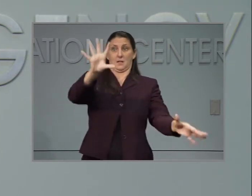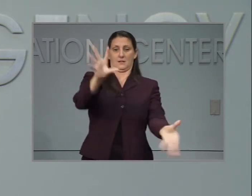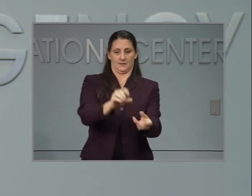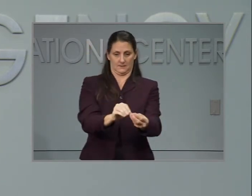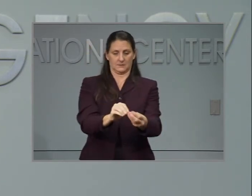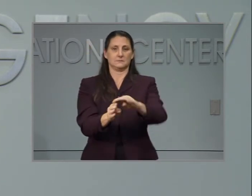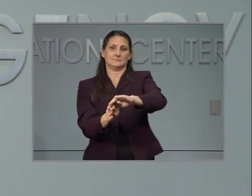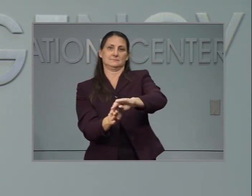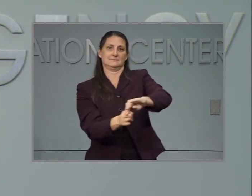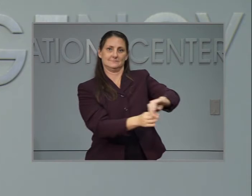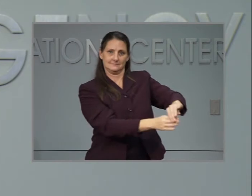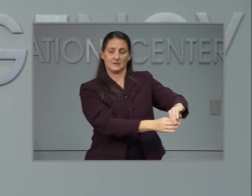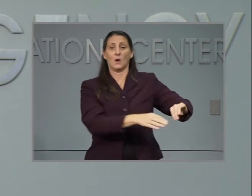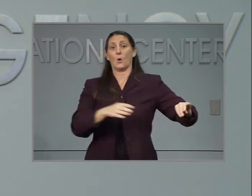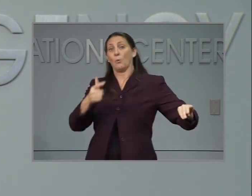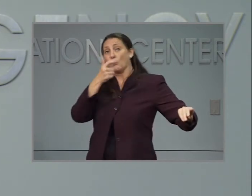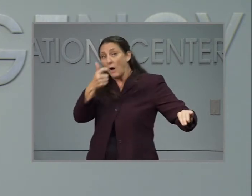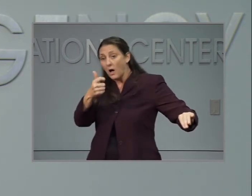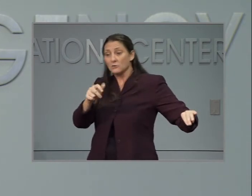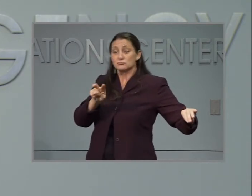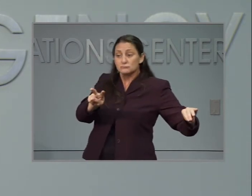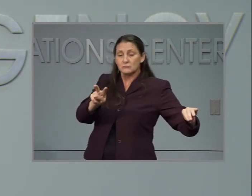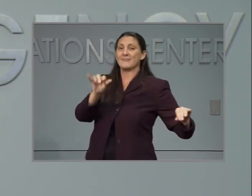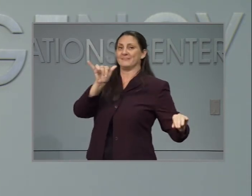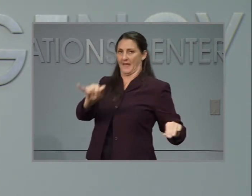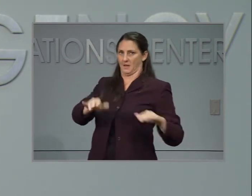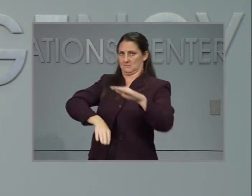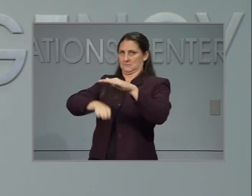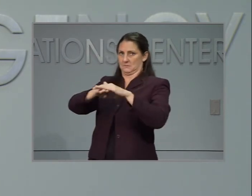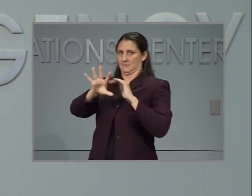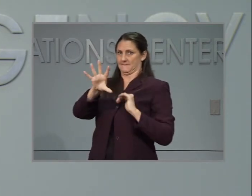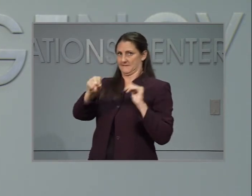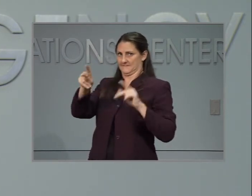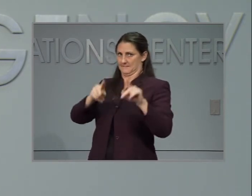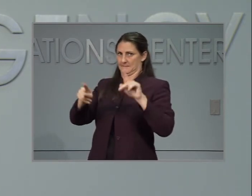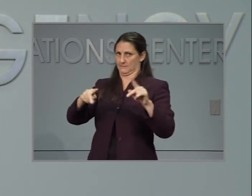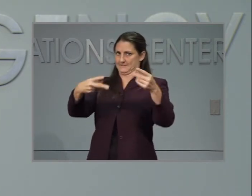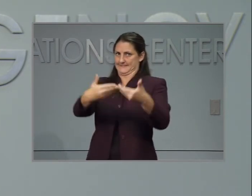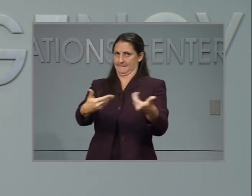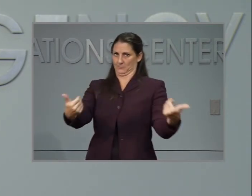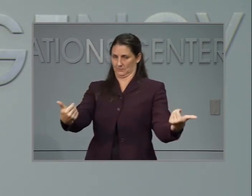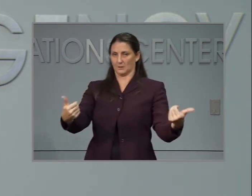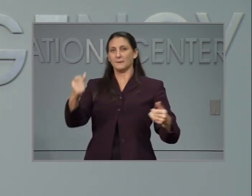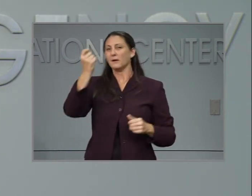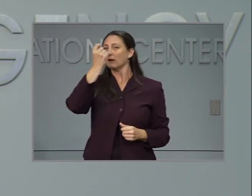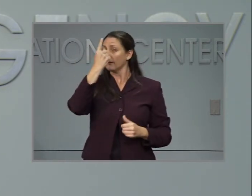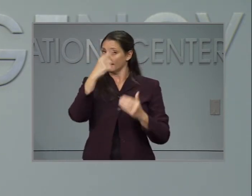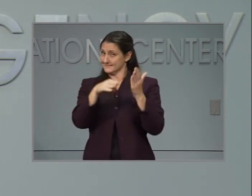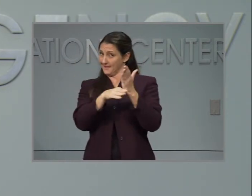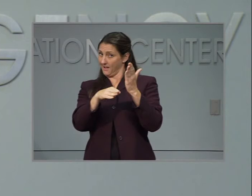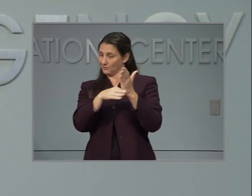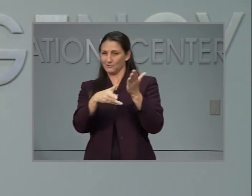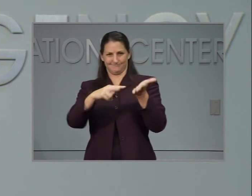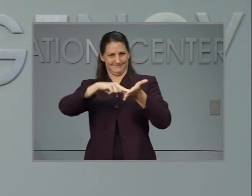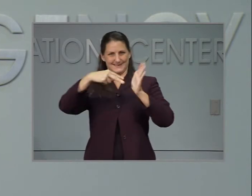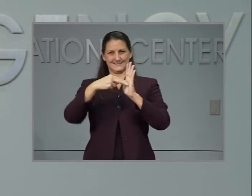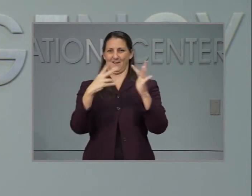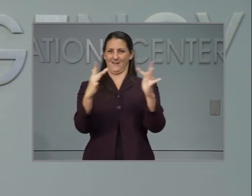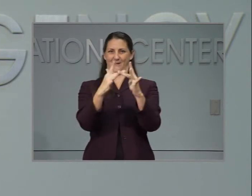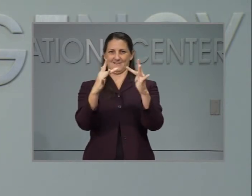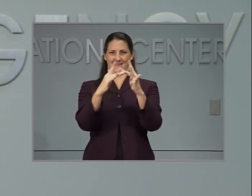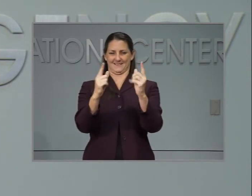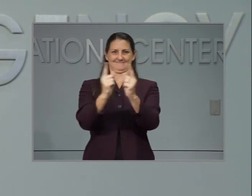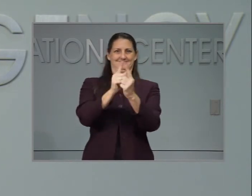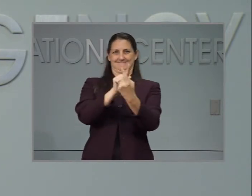los espectadores y juntarlos con los participantes, pero por ejemplo, deportes de contacto en high